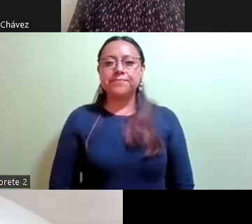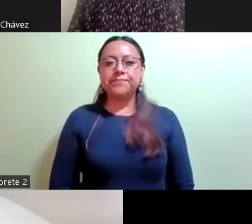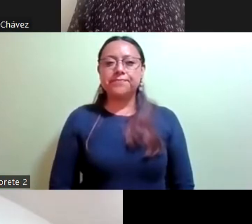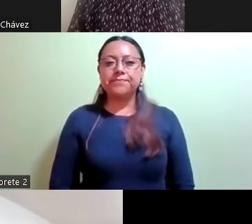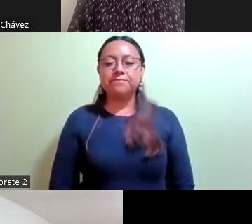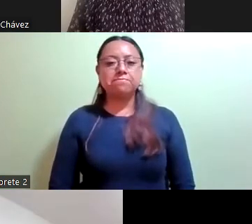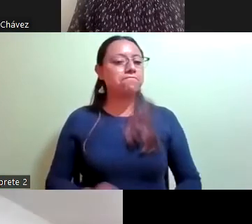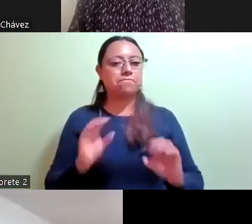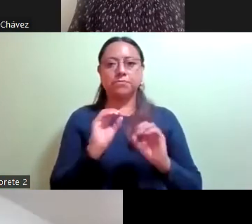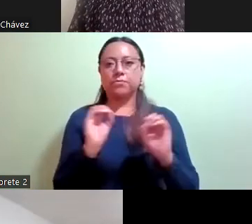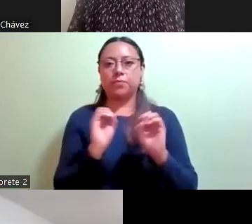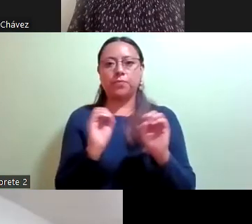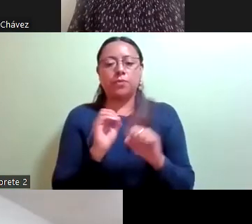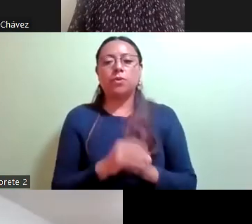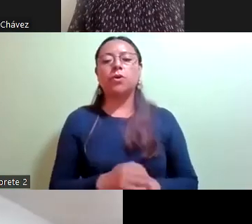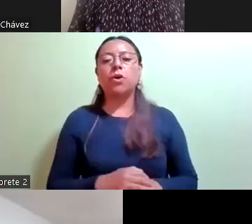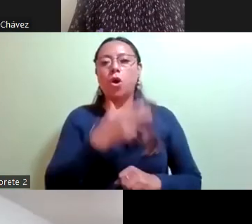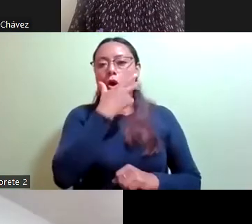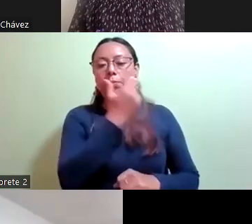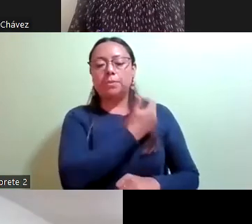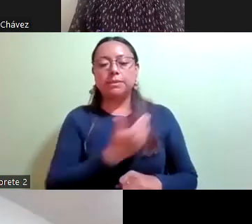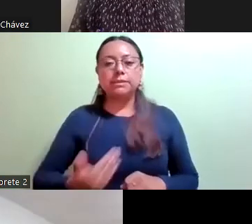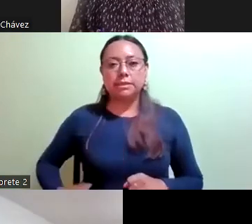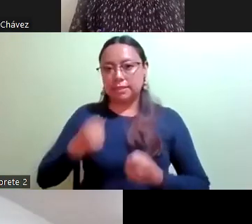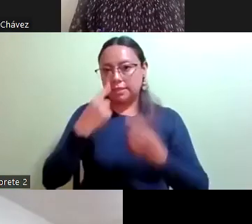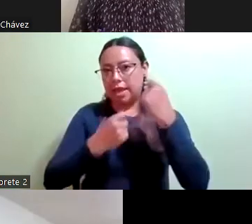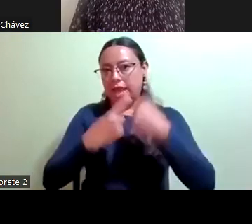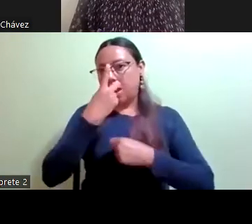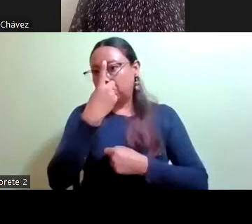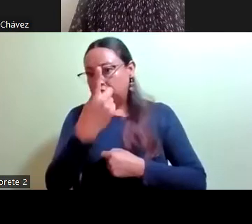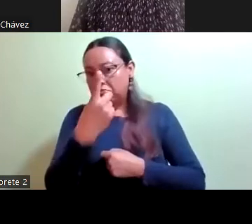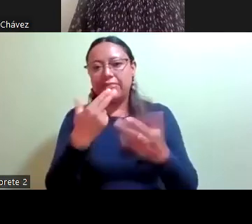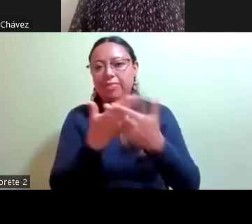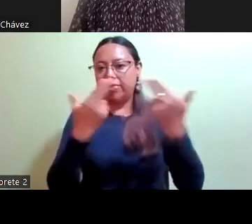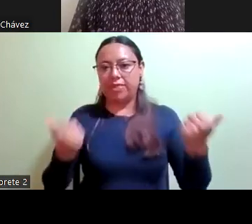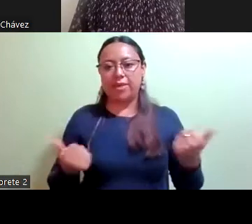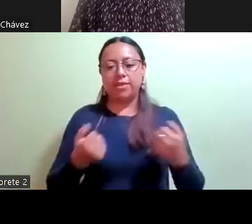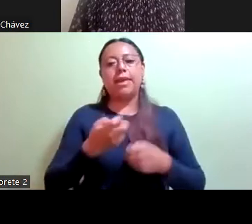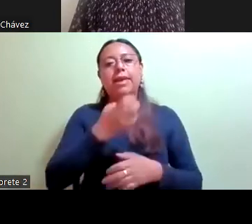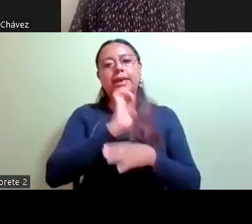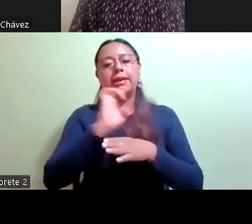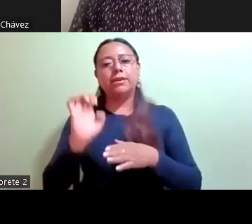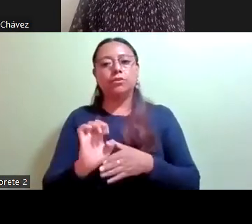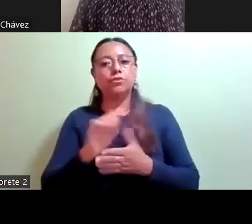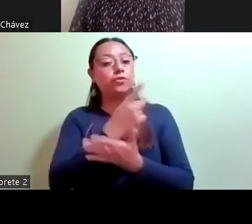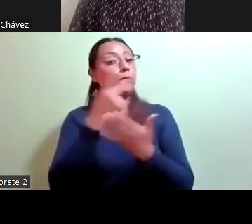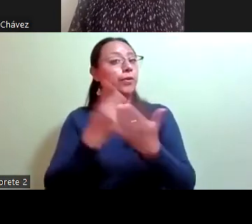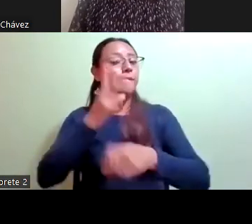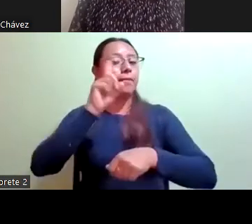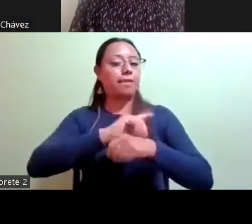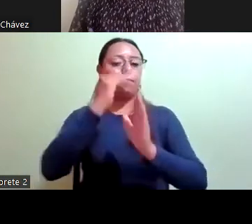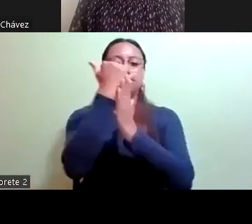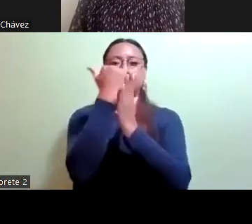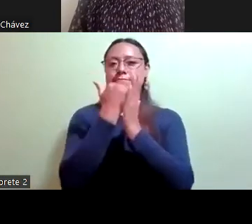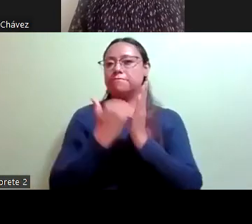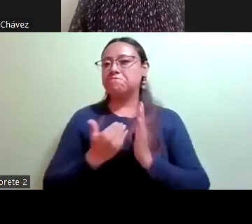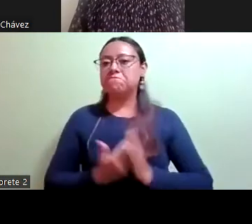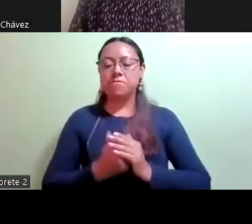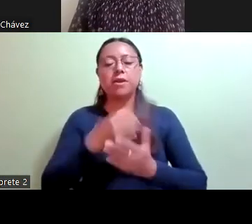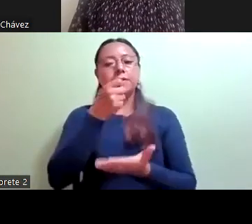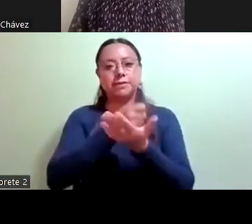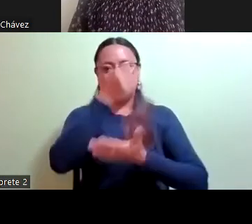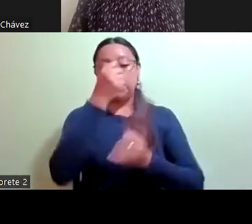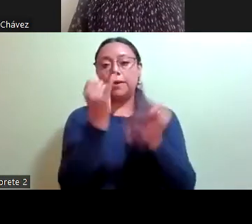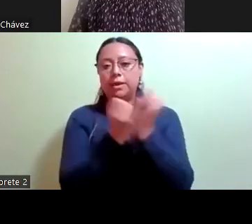No, presidente, al no haber comentario alguno, se aprueba por unanimidad el orden del día y, por consiguiente, el acuerdo número